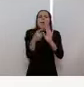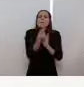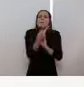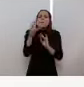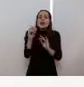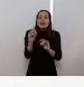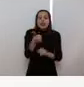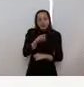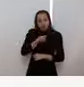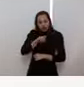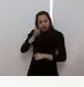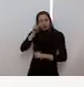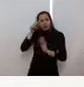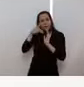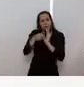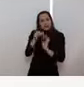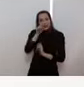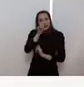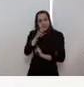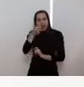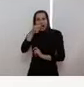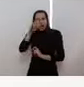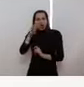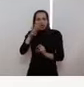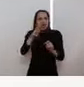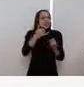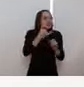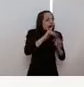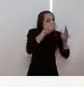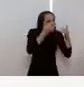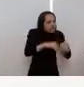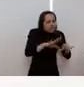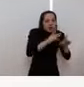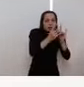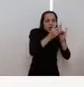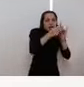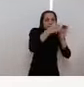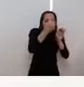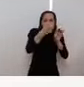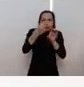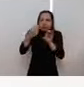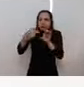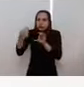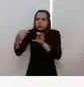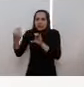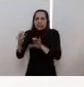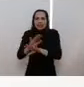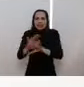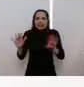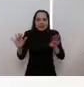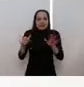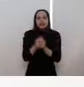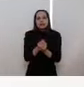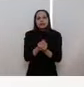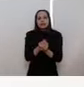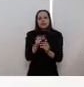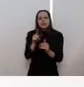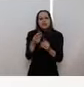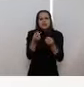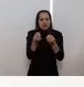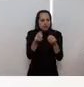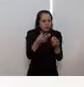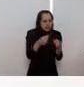12 mil 714 egresos hospitalarios una reducción importante con una ocupación del